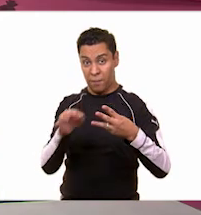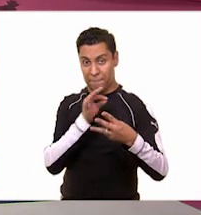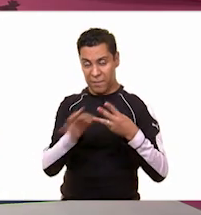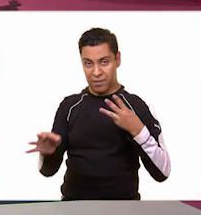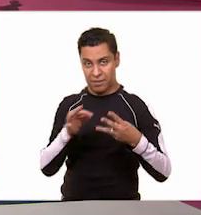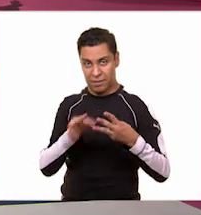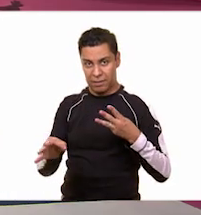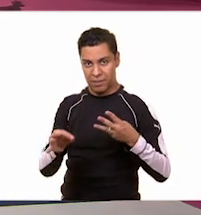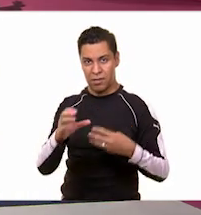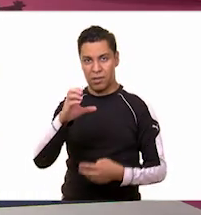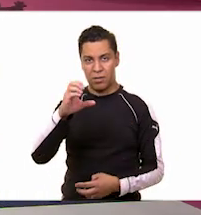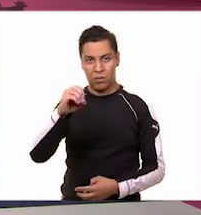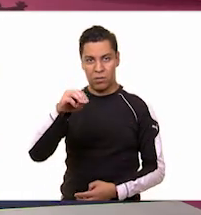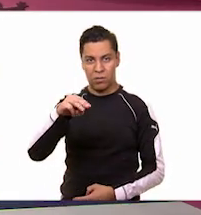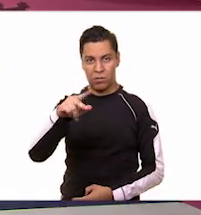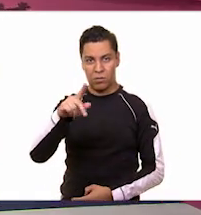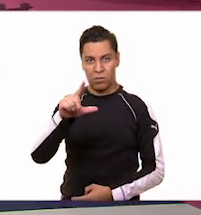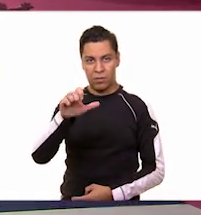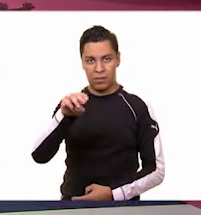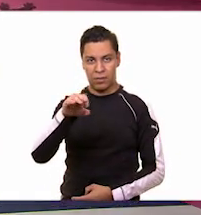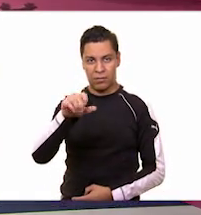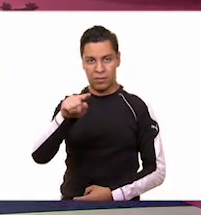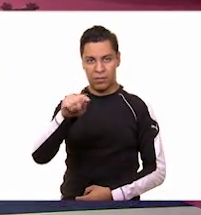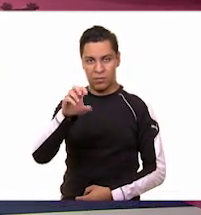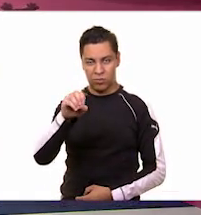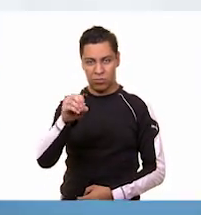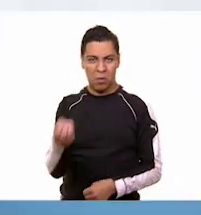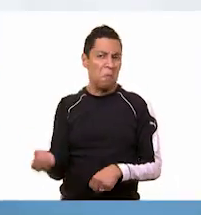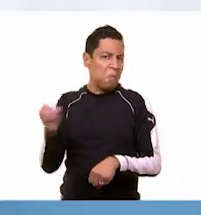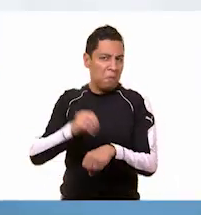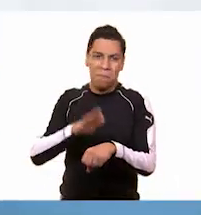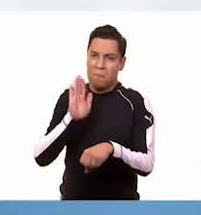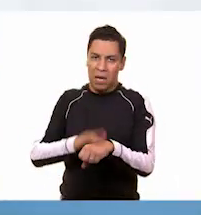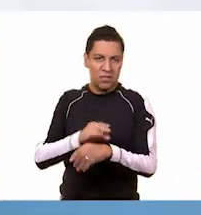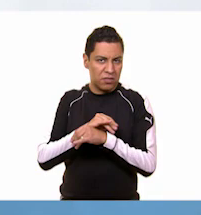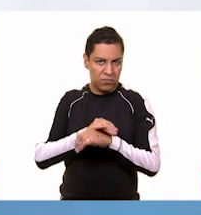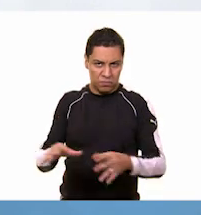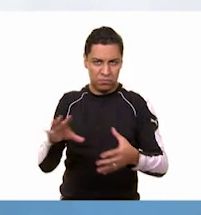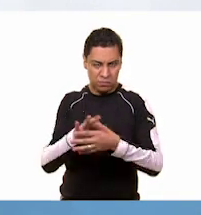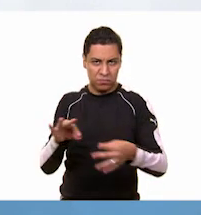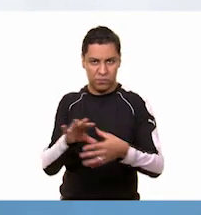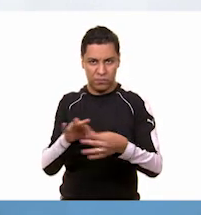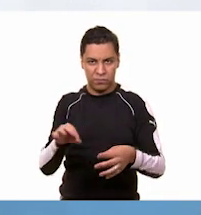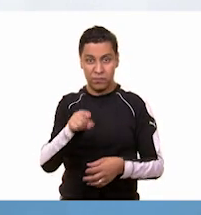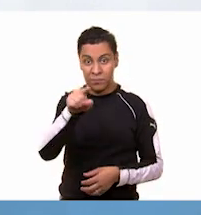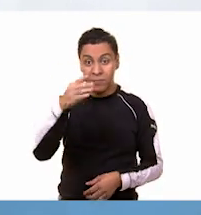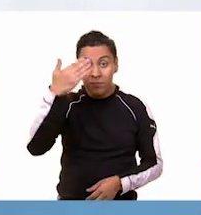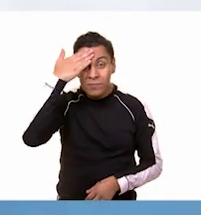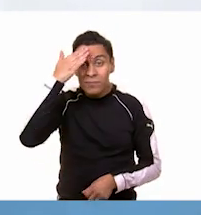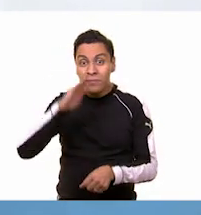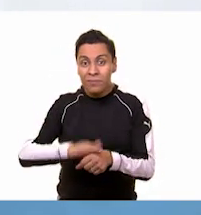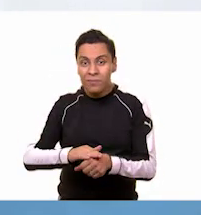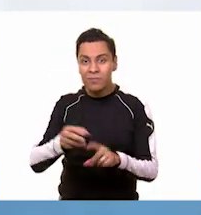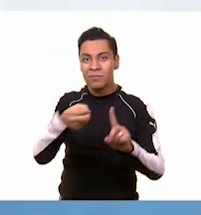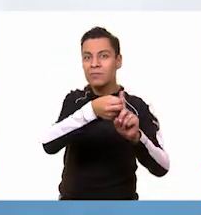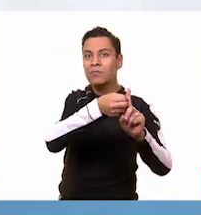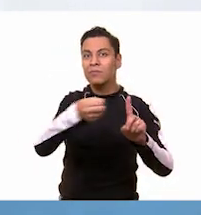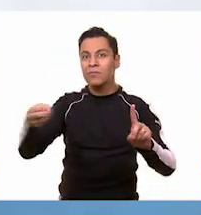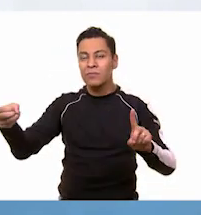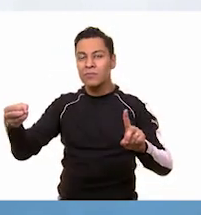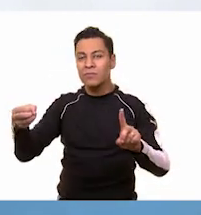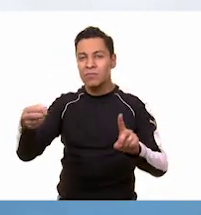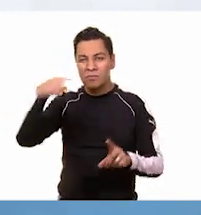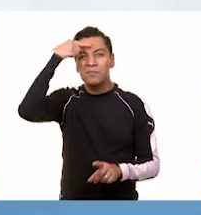se localiza el complemento con datos secundarios. Niñas y niños, recuerden que este tipo de organización tiene como